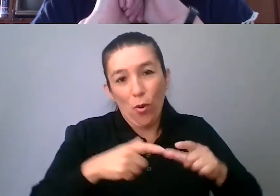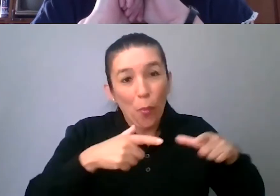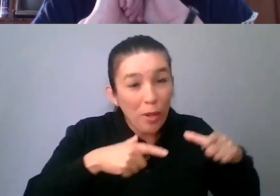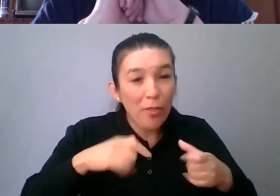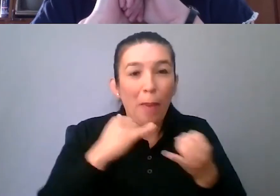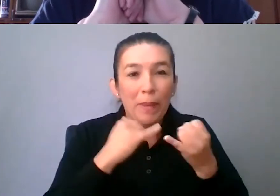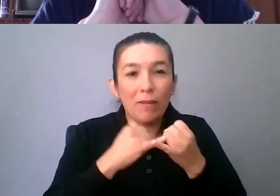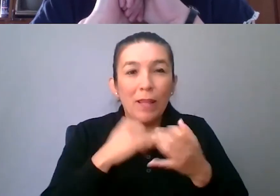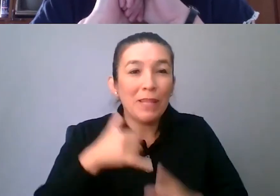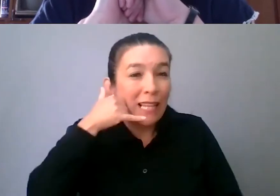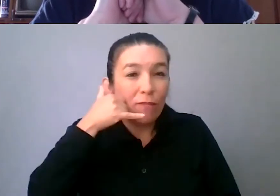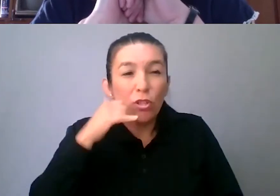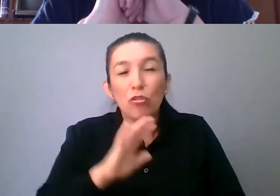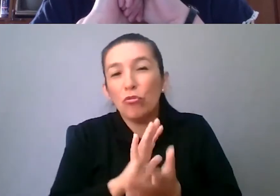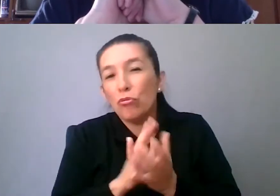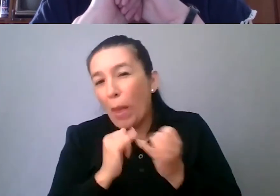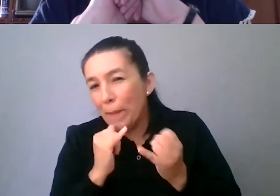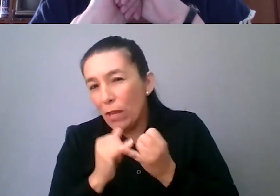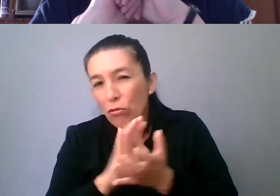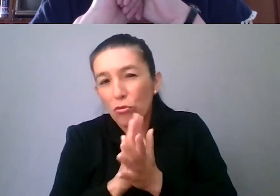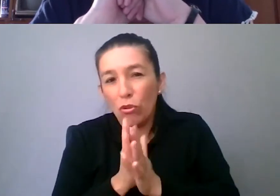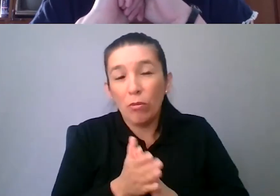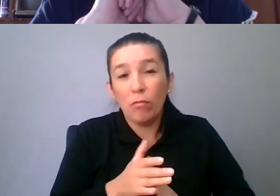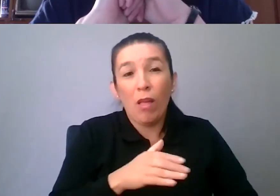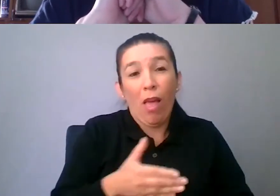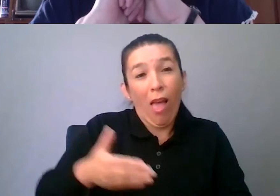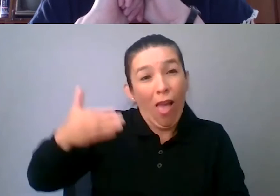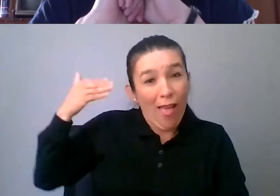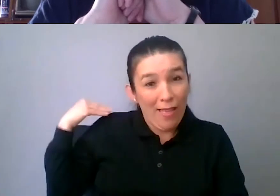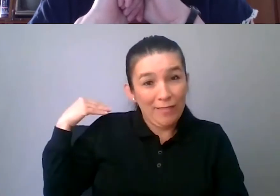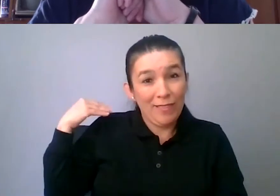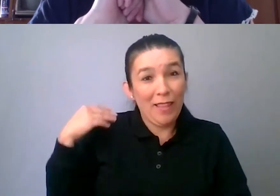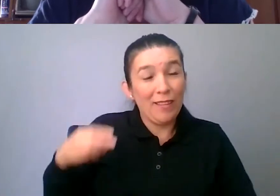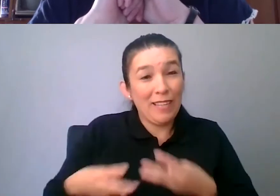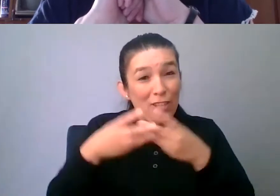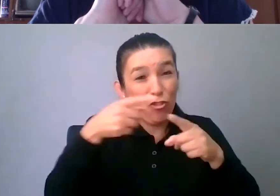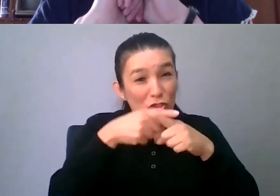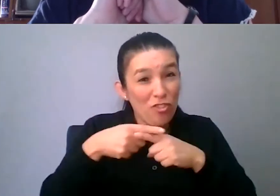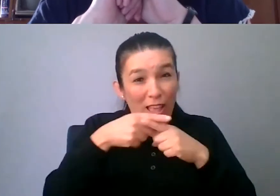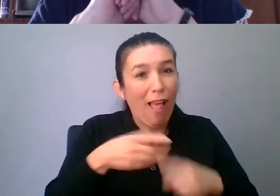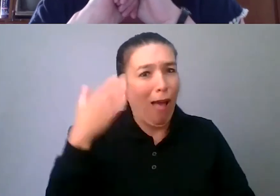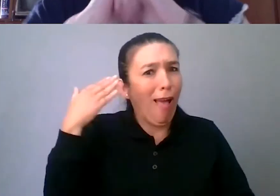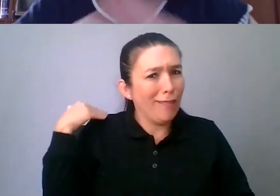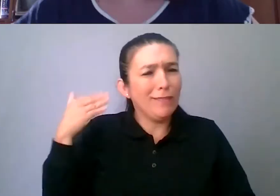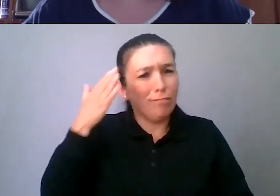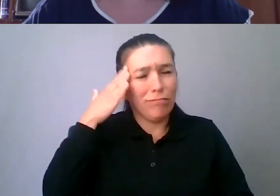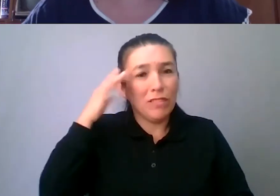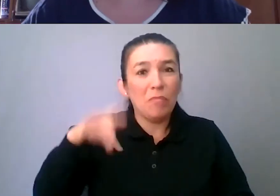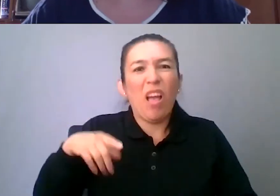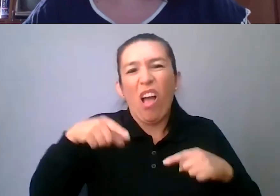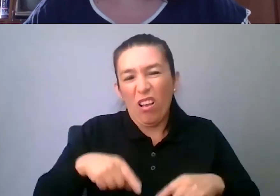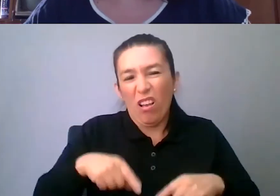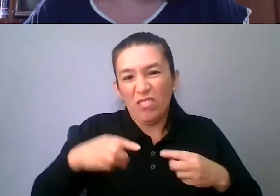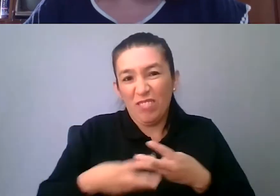todos mis amigos, en la época pre-celular y pre-redes sociales, y ahora uno prácticamente no se sabe nada, así que no te lo